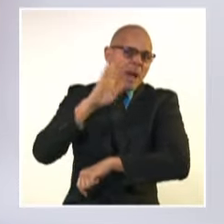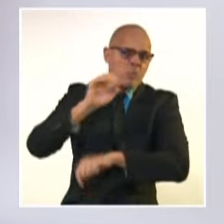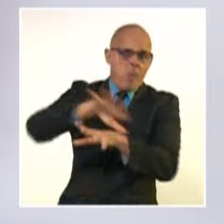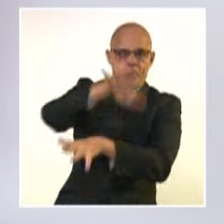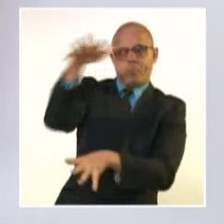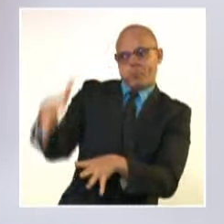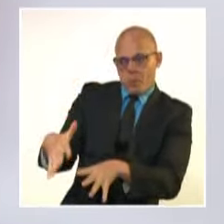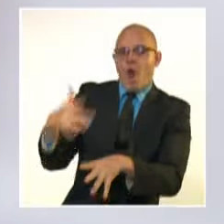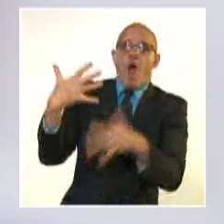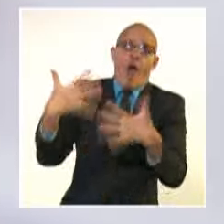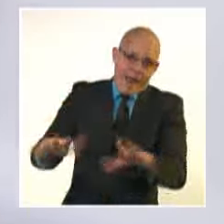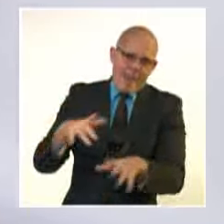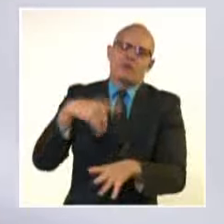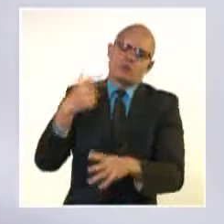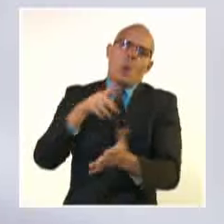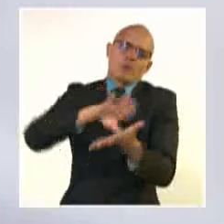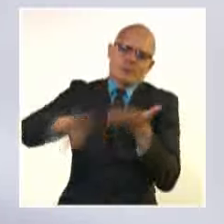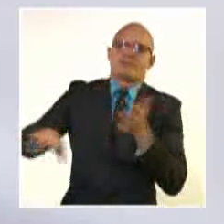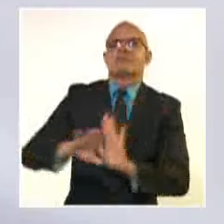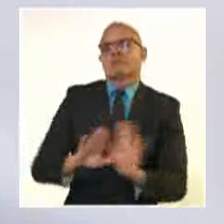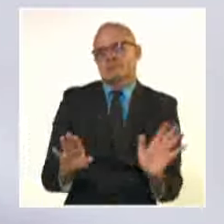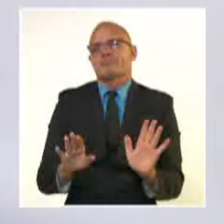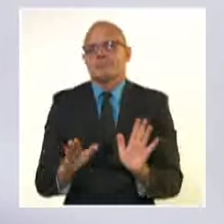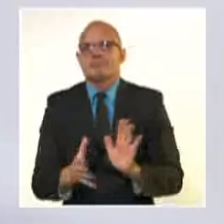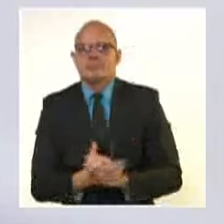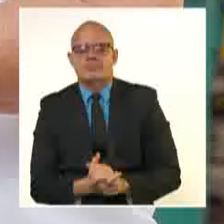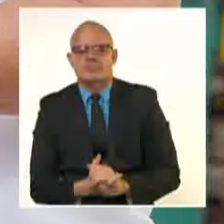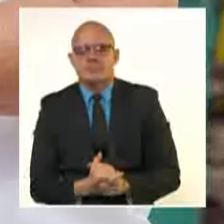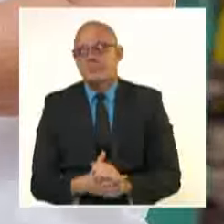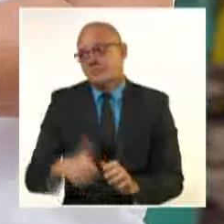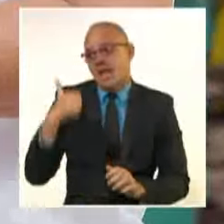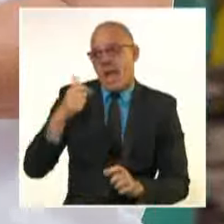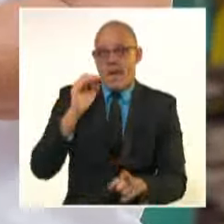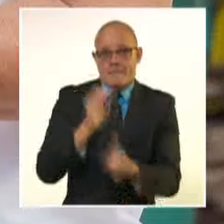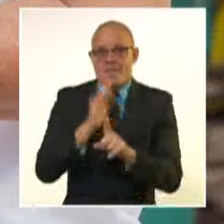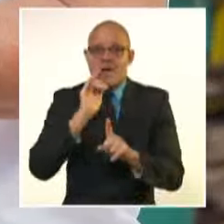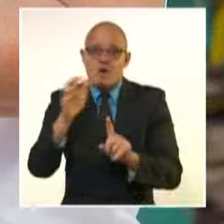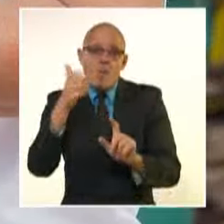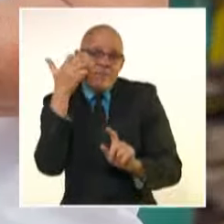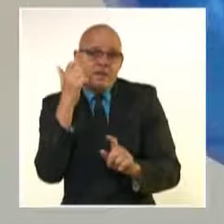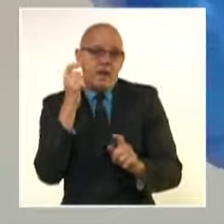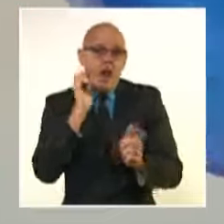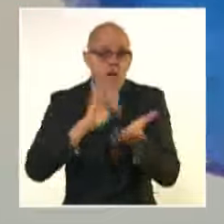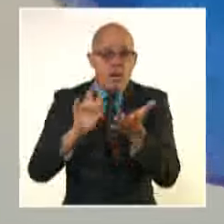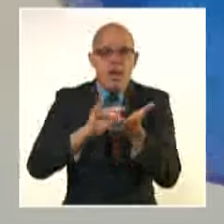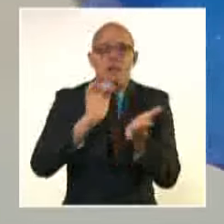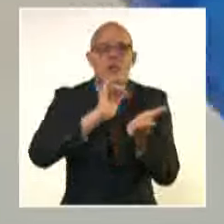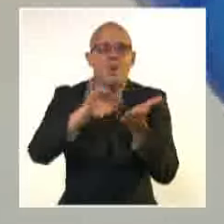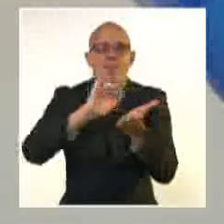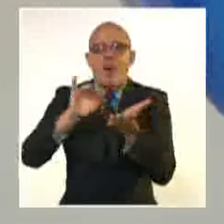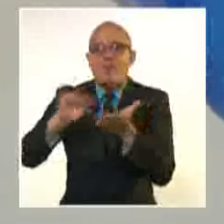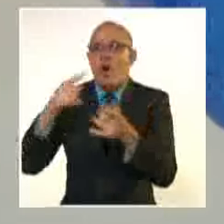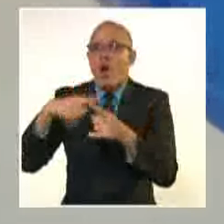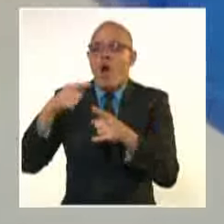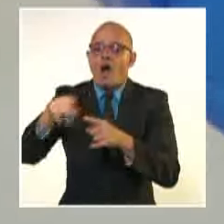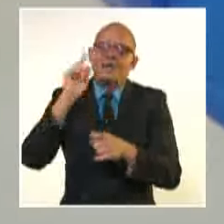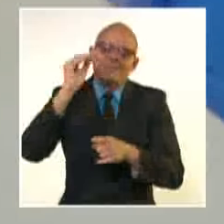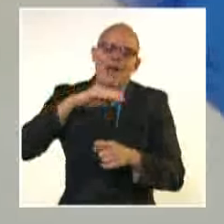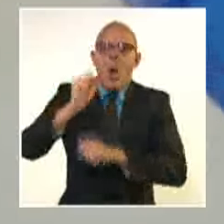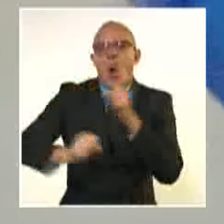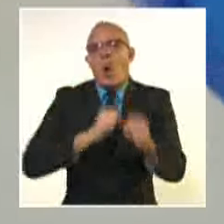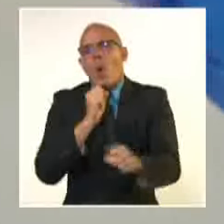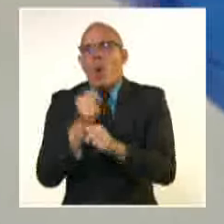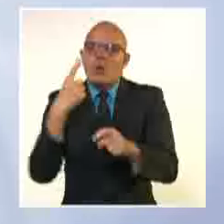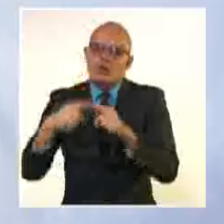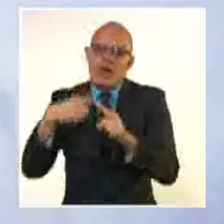muchos de la ciudad. Su trabajo de comunicación es uno de los primeros pasos para promover un enfoque distinto sobre los desechos, cercano incluso